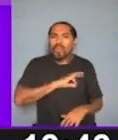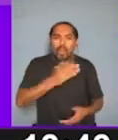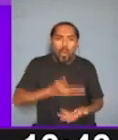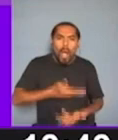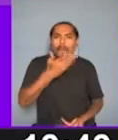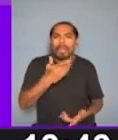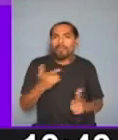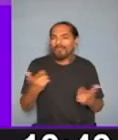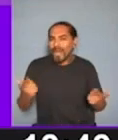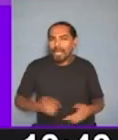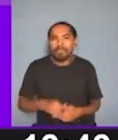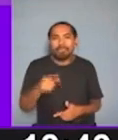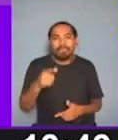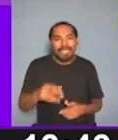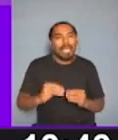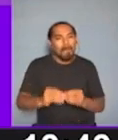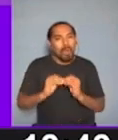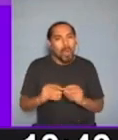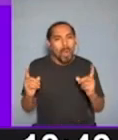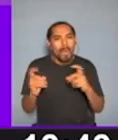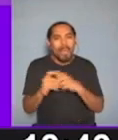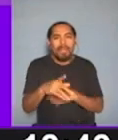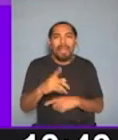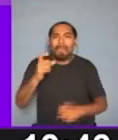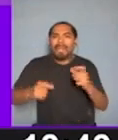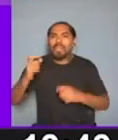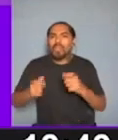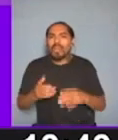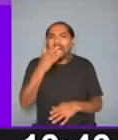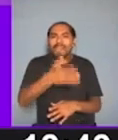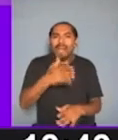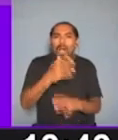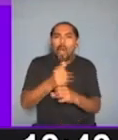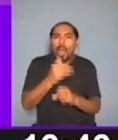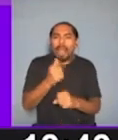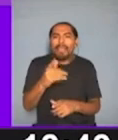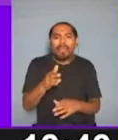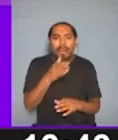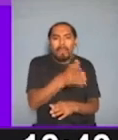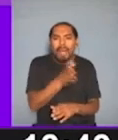sufre el usuario que necesita este transporte público para movilizarse constantemente.